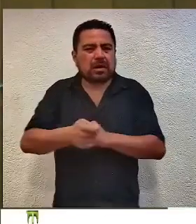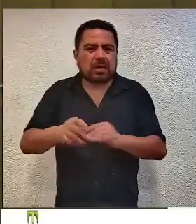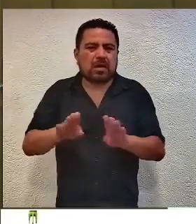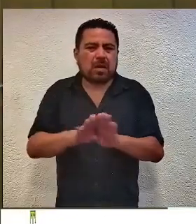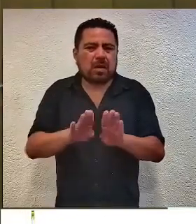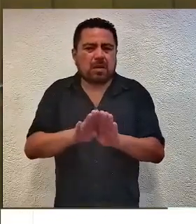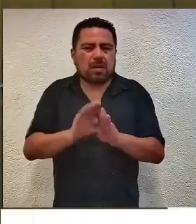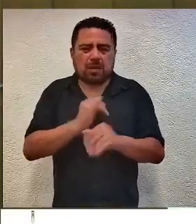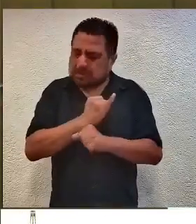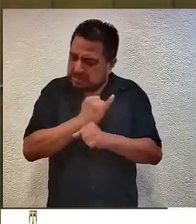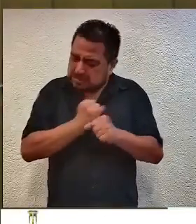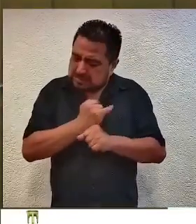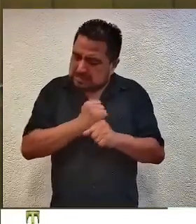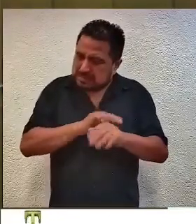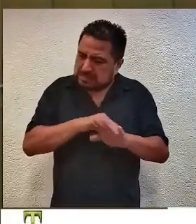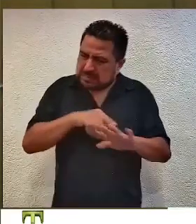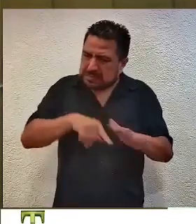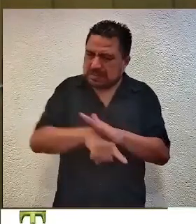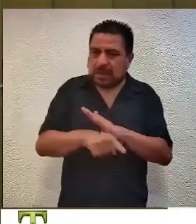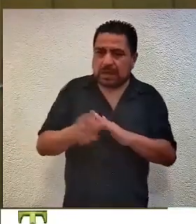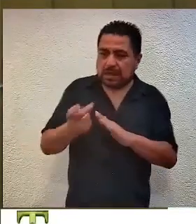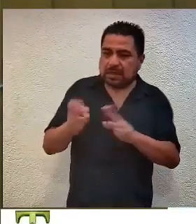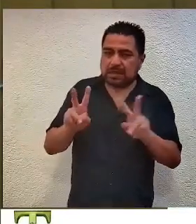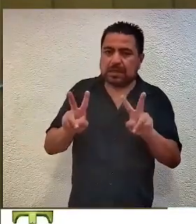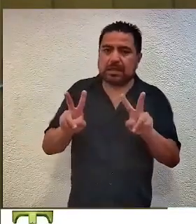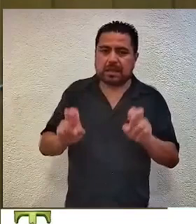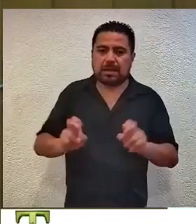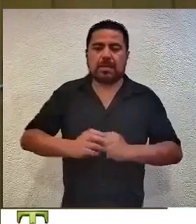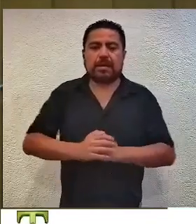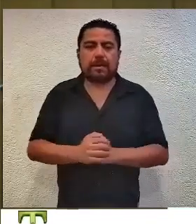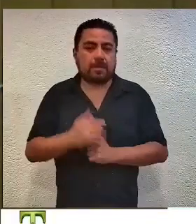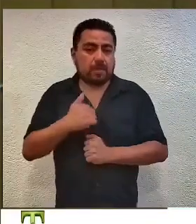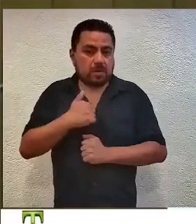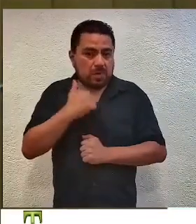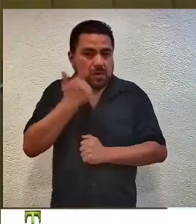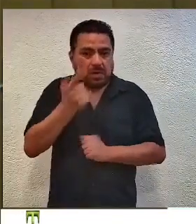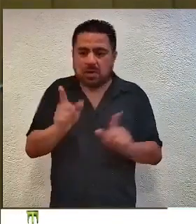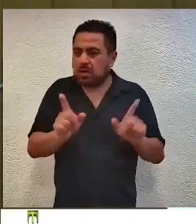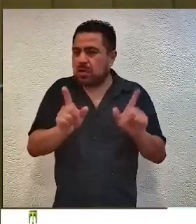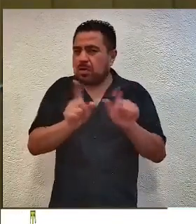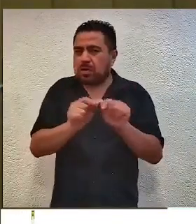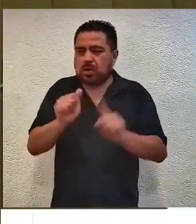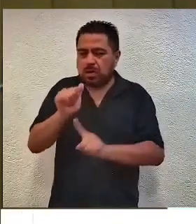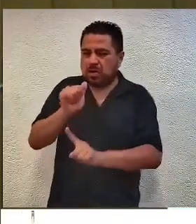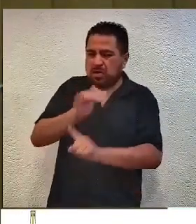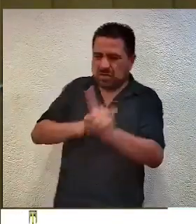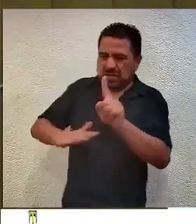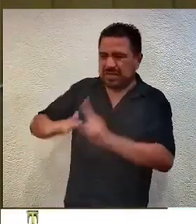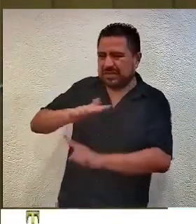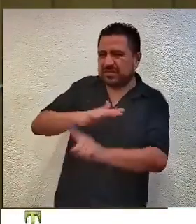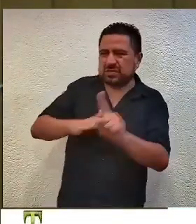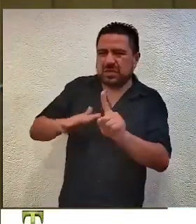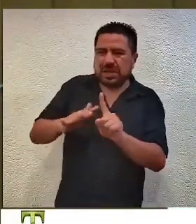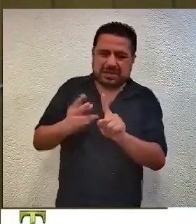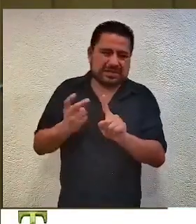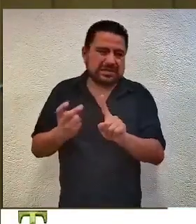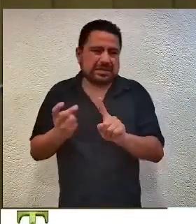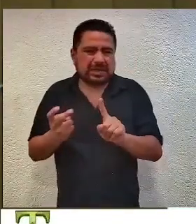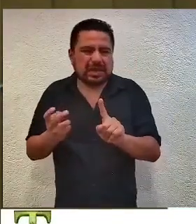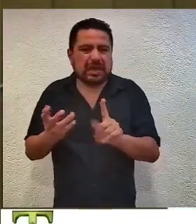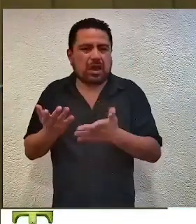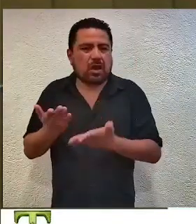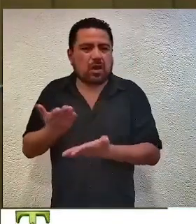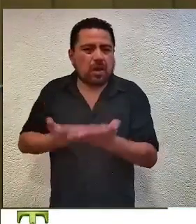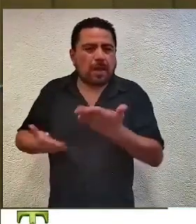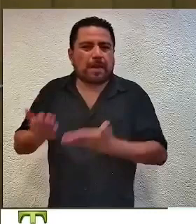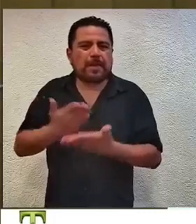al estudio del fondo de este asunto. Yo quisiera primeramente contextualizar y compartir algunas